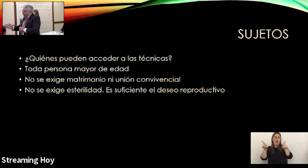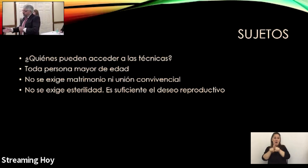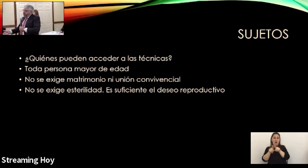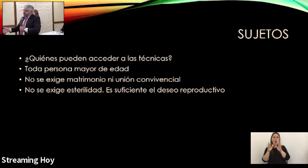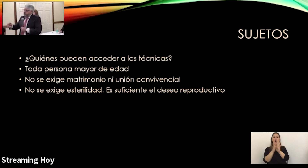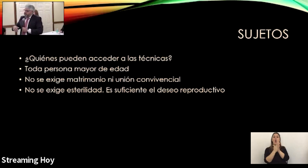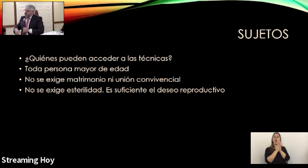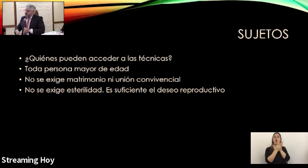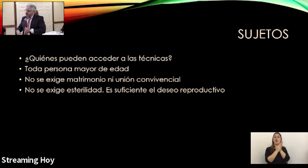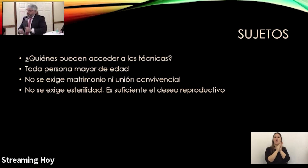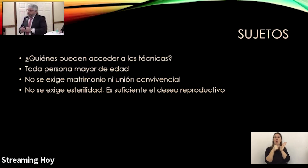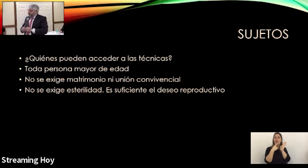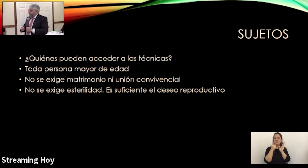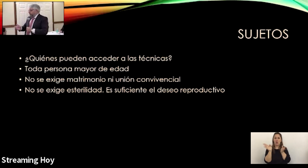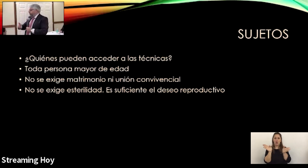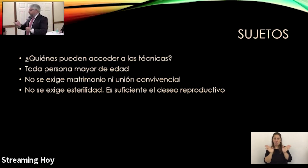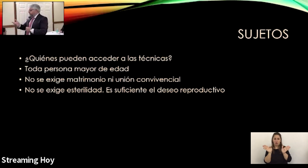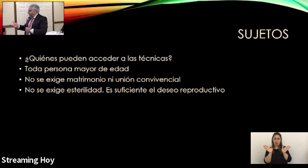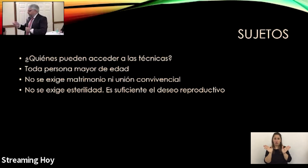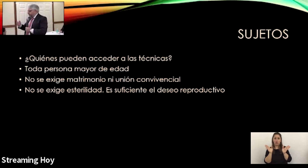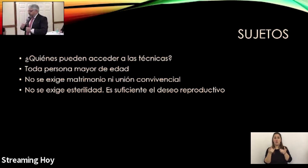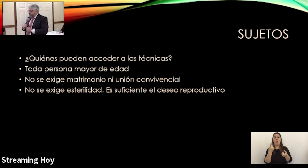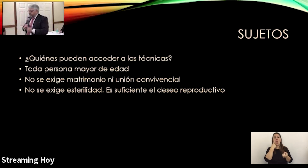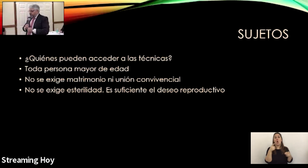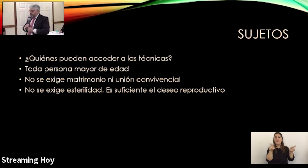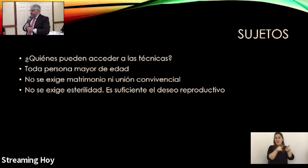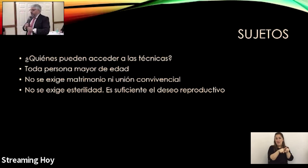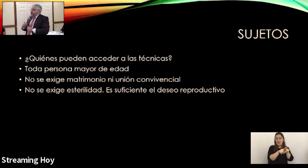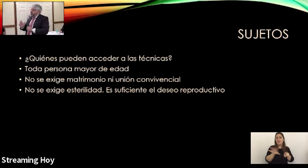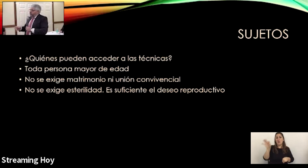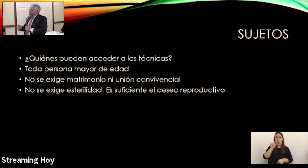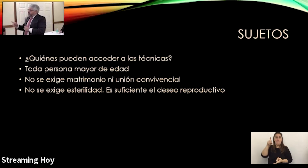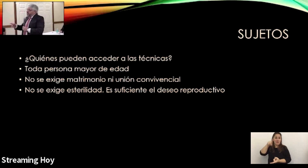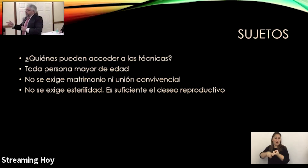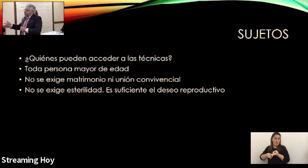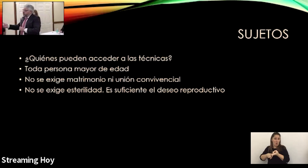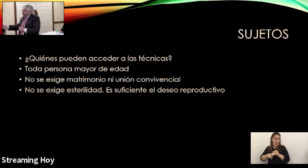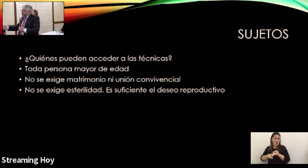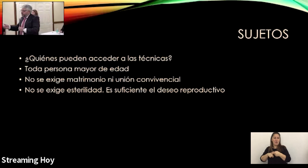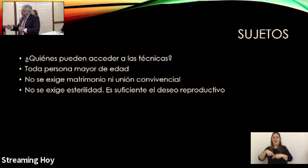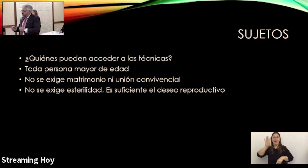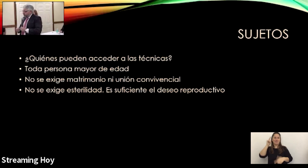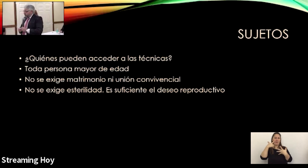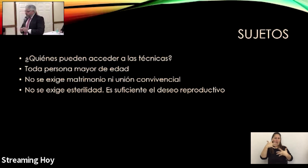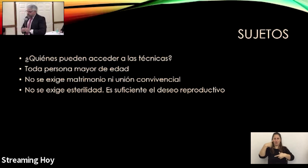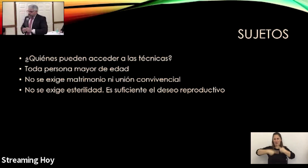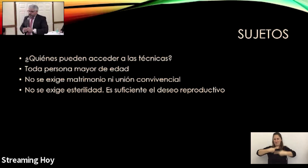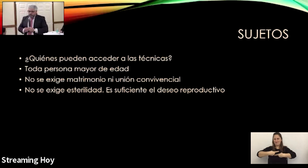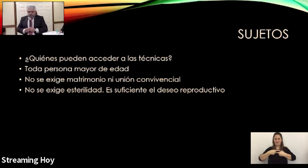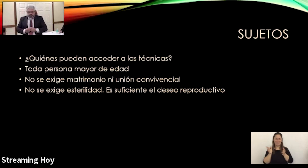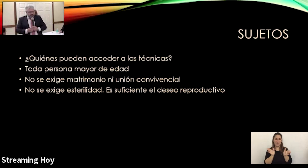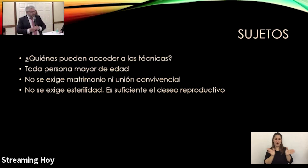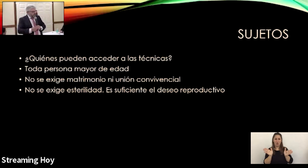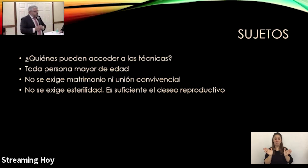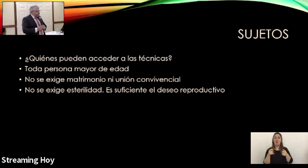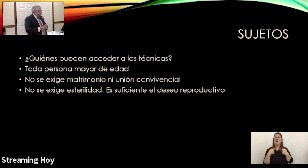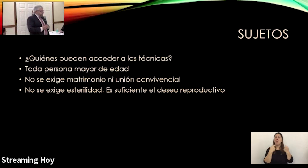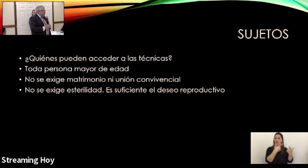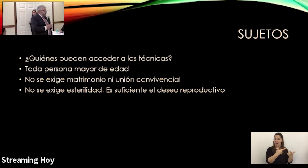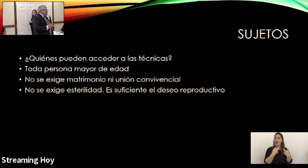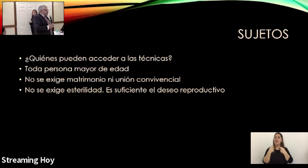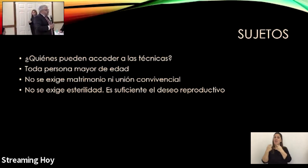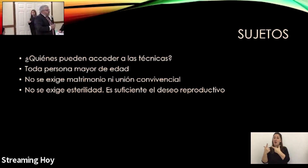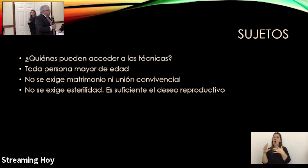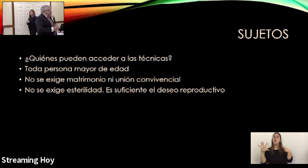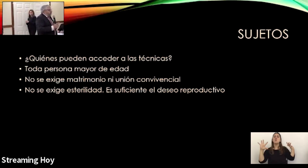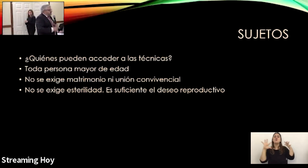caminos, el camino de la unión convivencial y el camino del matrimonio, que es el camino tradicional, y le otorga ciertos efectos a la unión